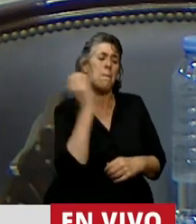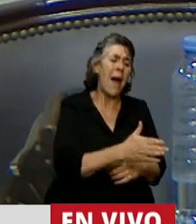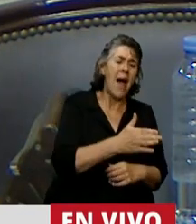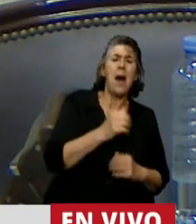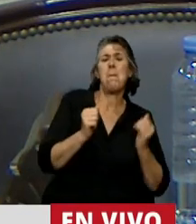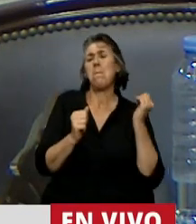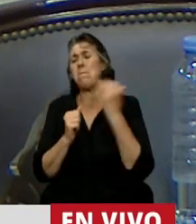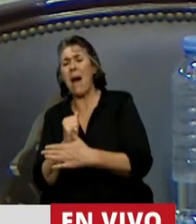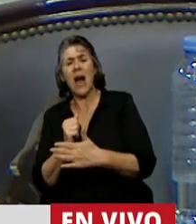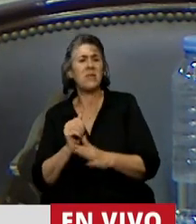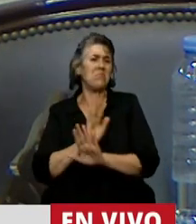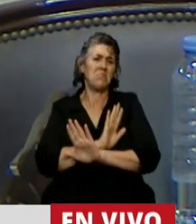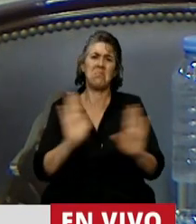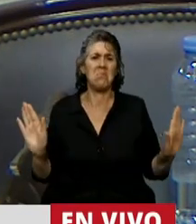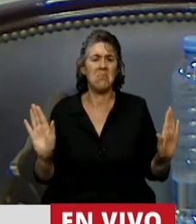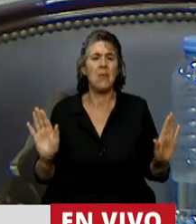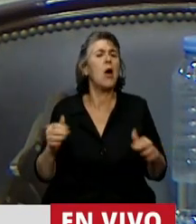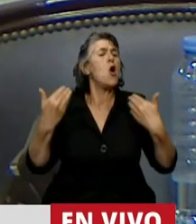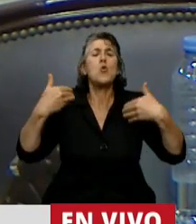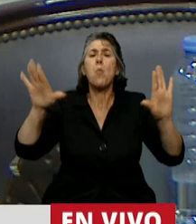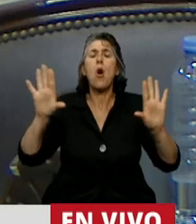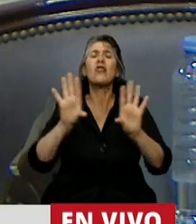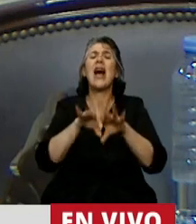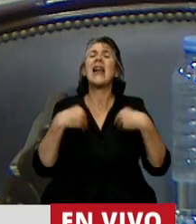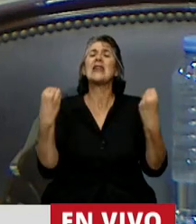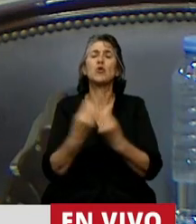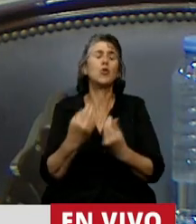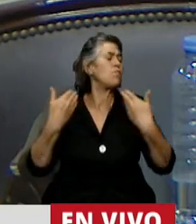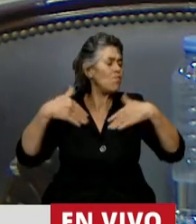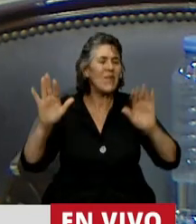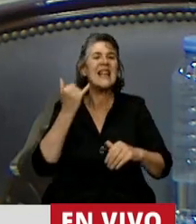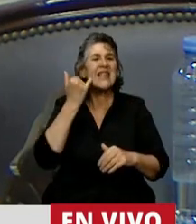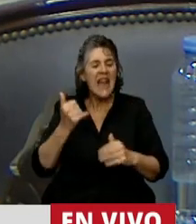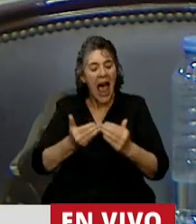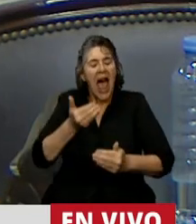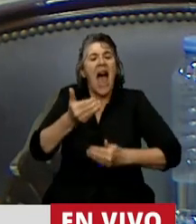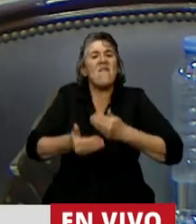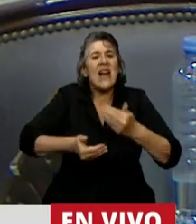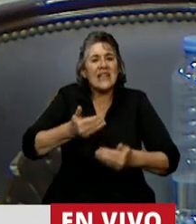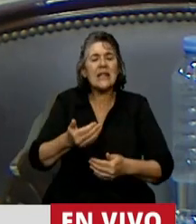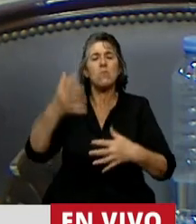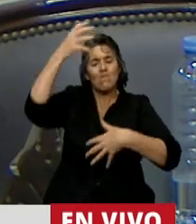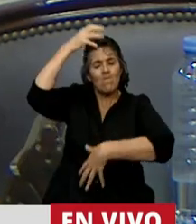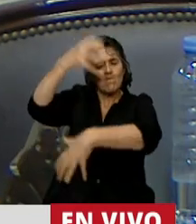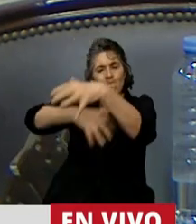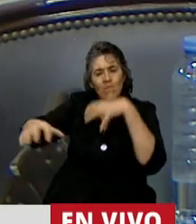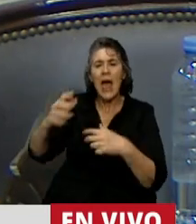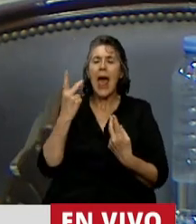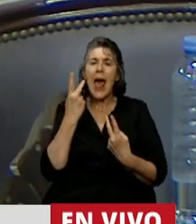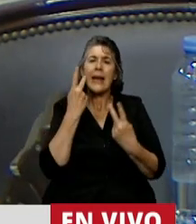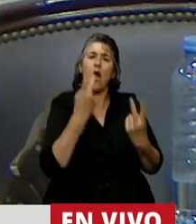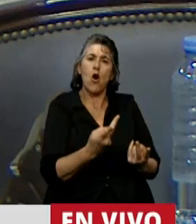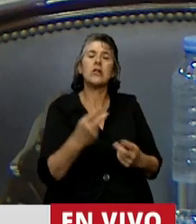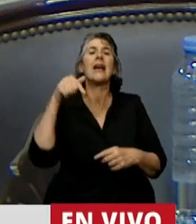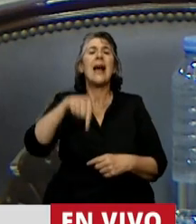vencidos, pero estoy convencida de que sea cual fuera el resultado, hemos avanzado en el camino al reconocimiento mutuo, a la empatía, hemos sincerado